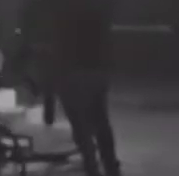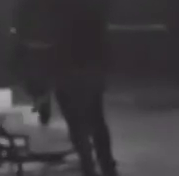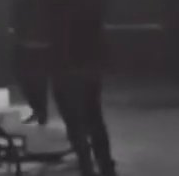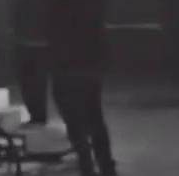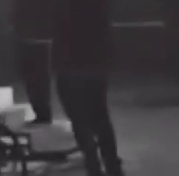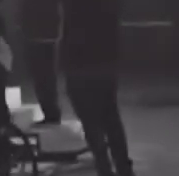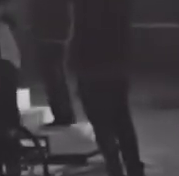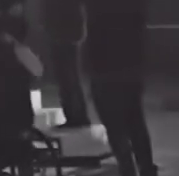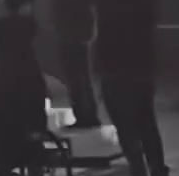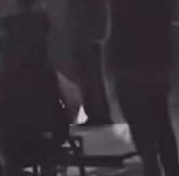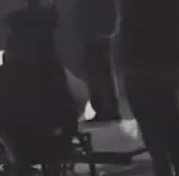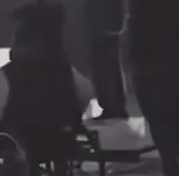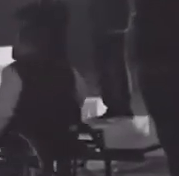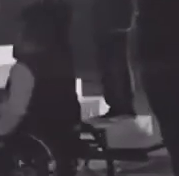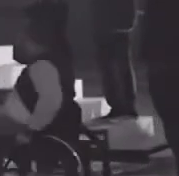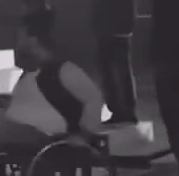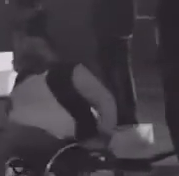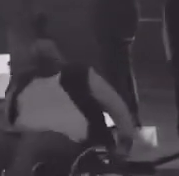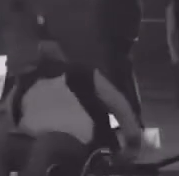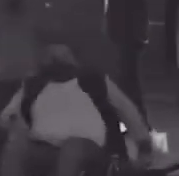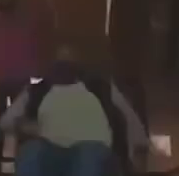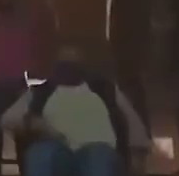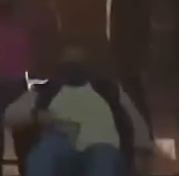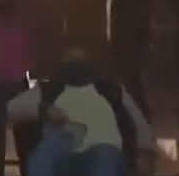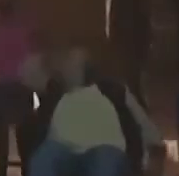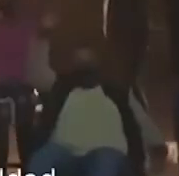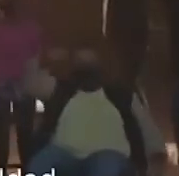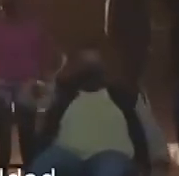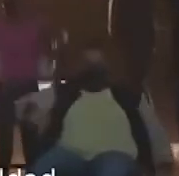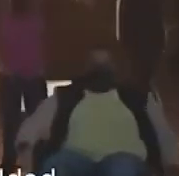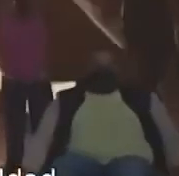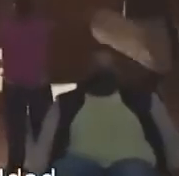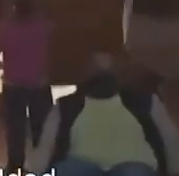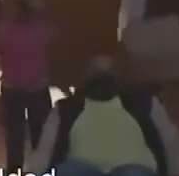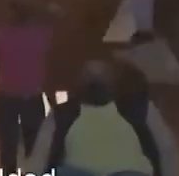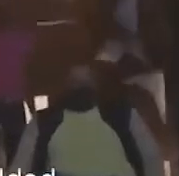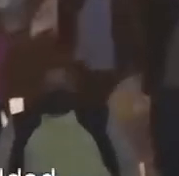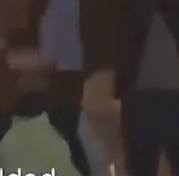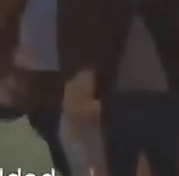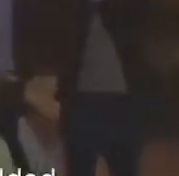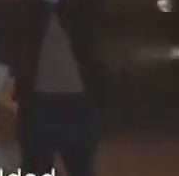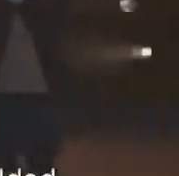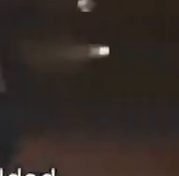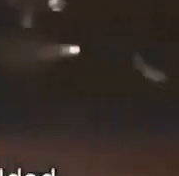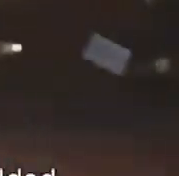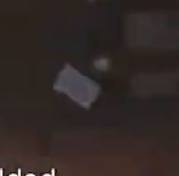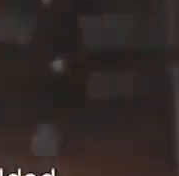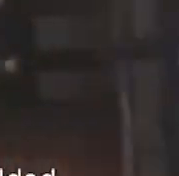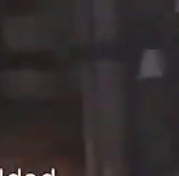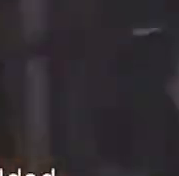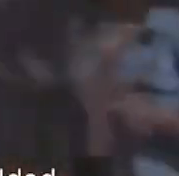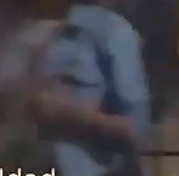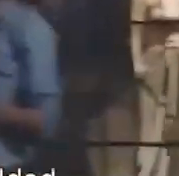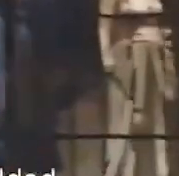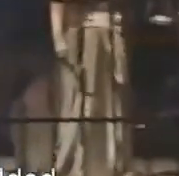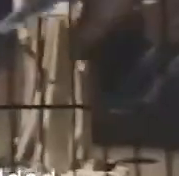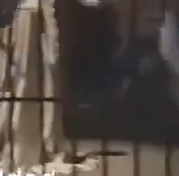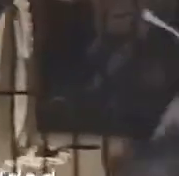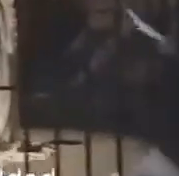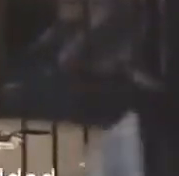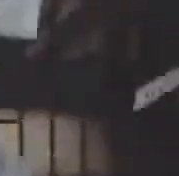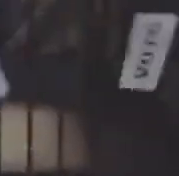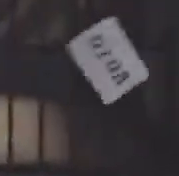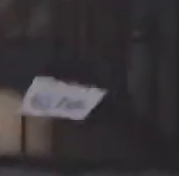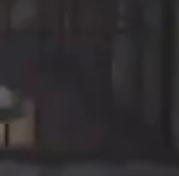cambio. El año en que con todo y mascarilla salimos a votar y decidimos romper con la impunidad, corrupción y